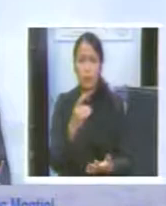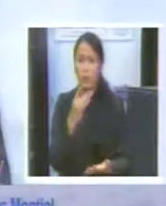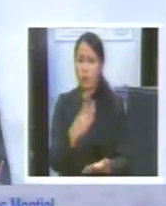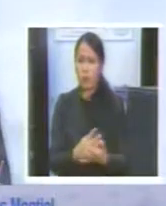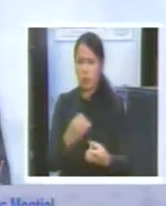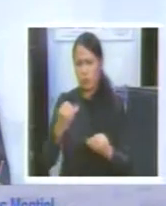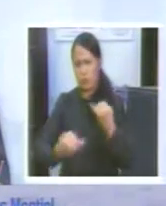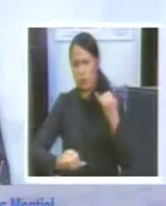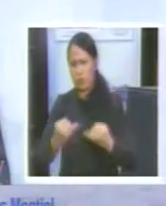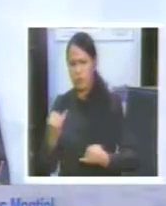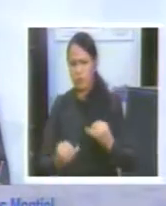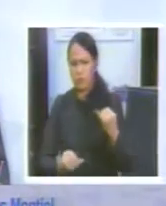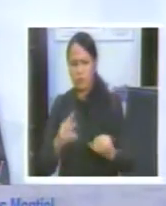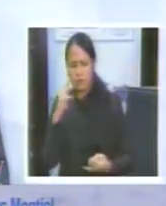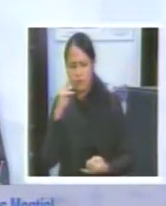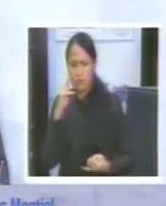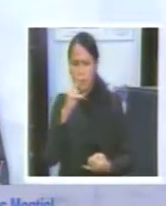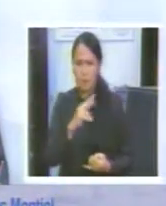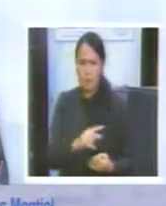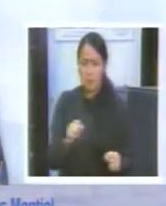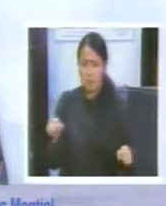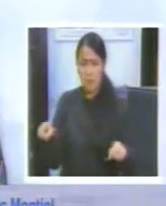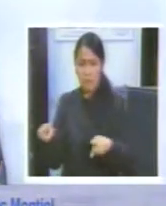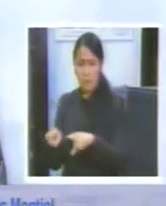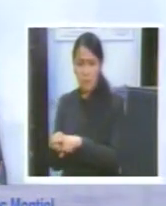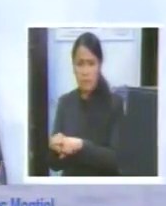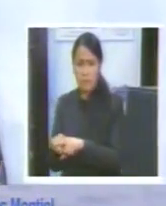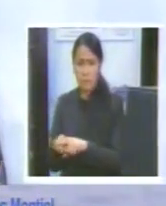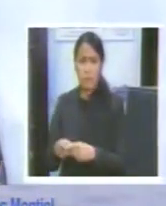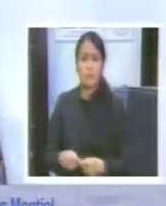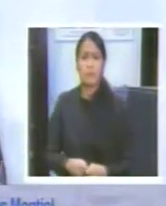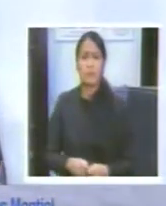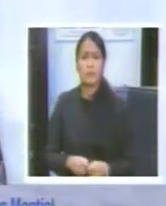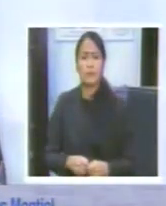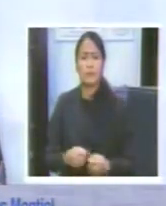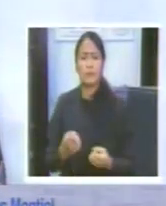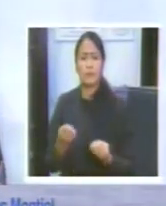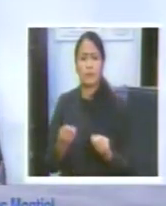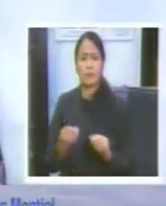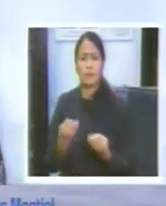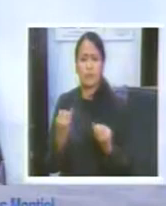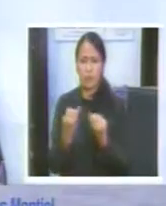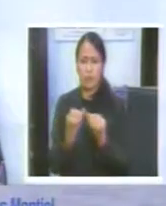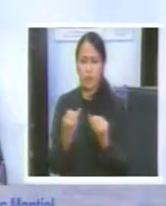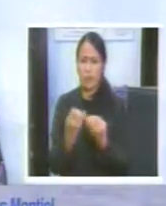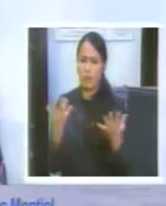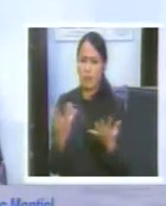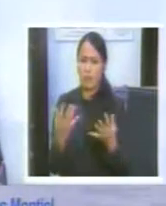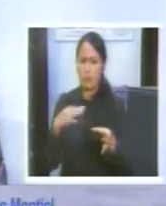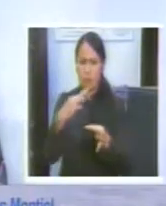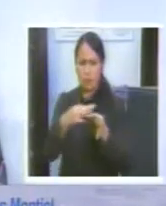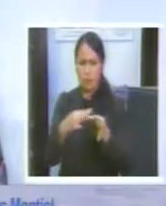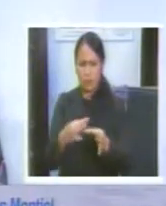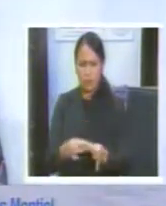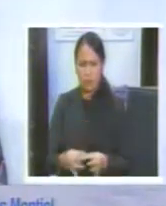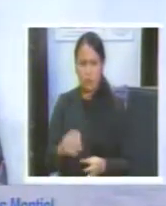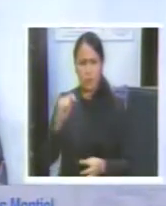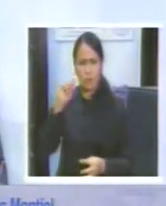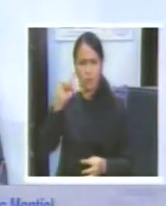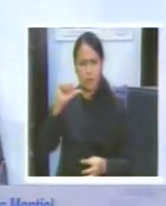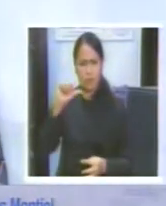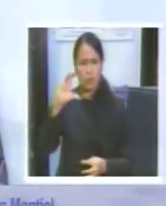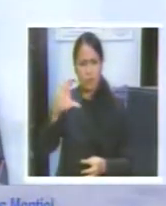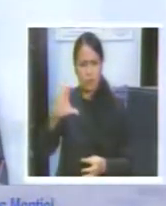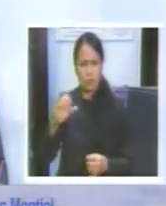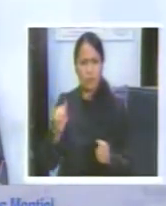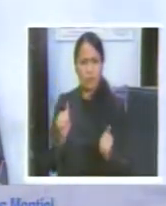juzgarse exclusivamente con los mismos parámetros con los que se evalúan los resultados alcanzados por el Tratado de Libre Comercio